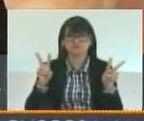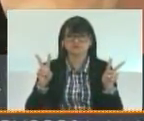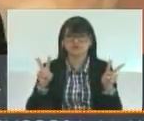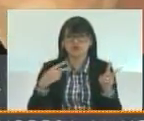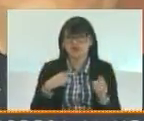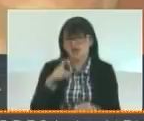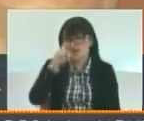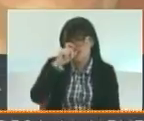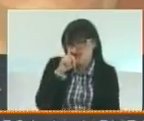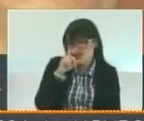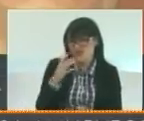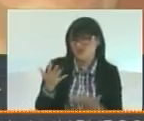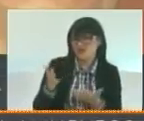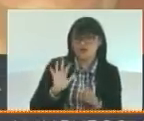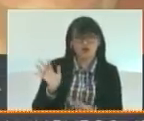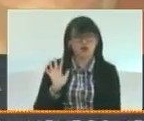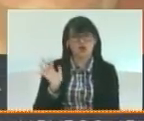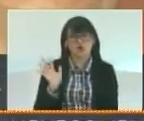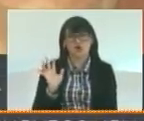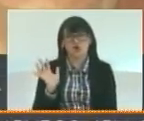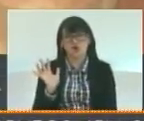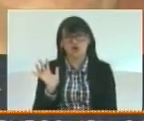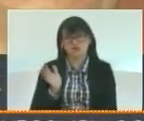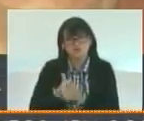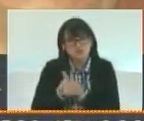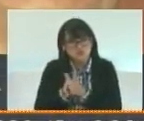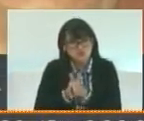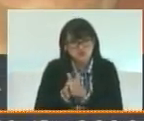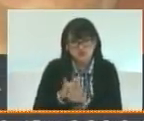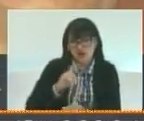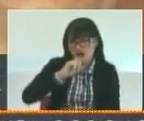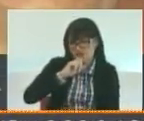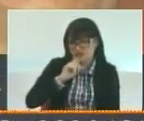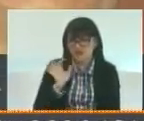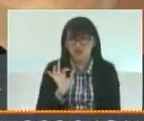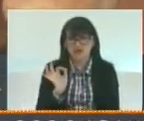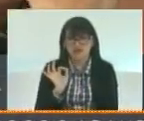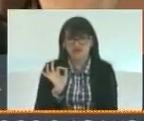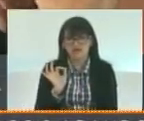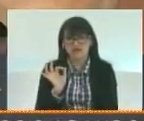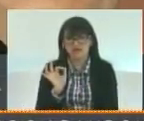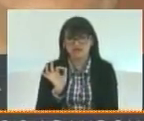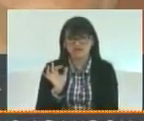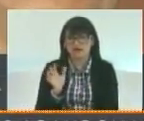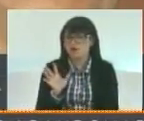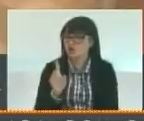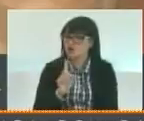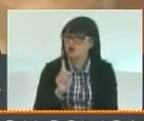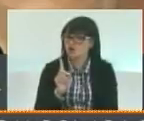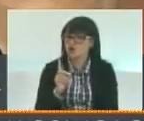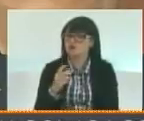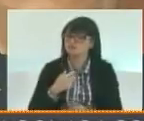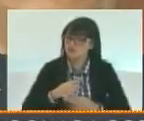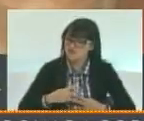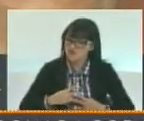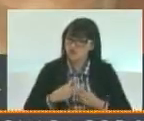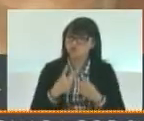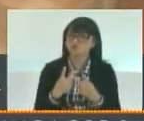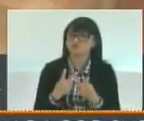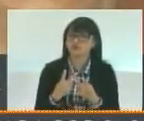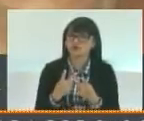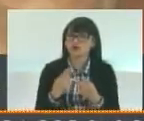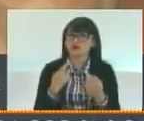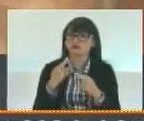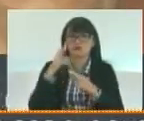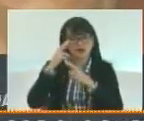venganzas, ni con retaliaciones, ni con estrategias, ni con cartas debajo de la manga. Es nuestra voluntad la de tener relaciones